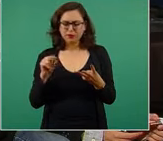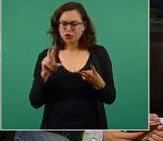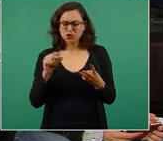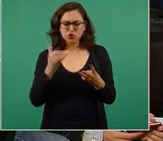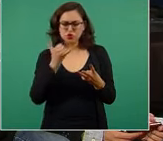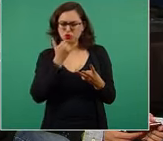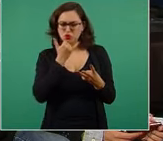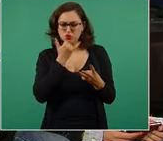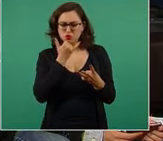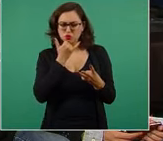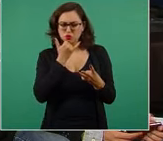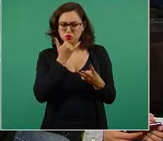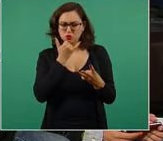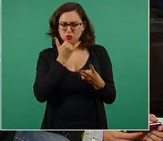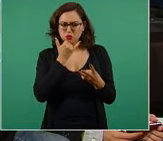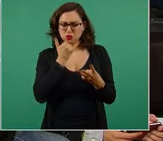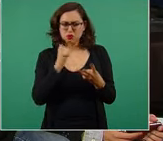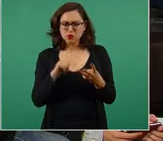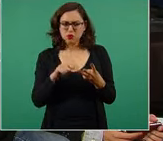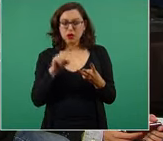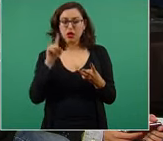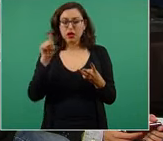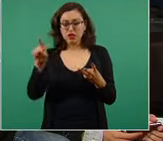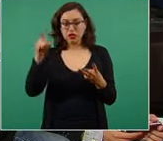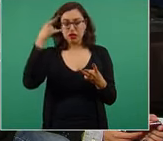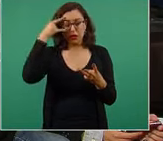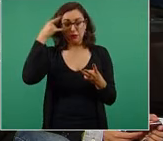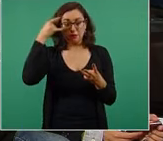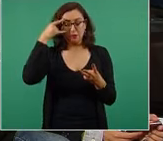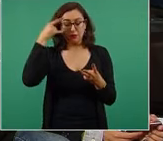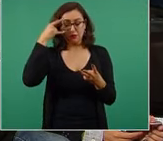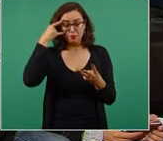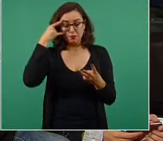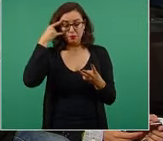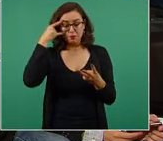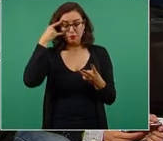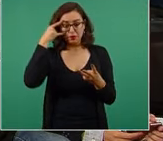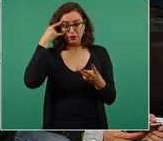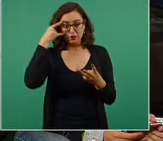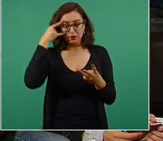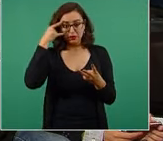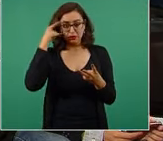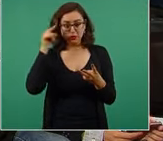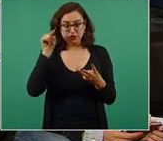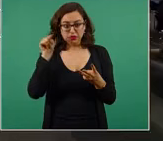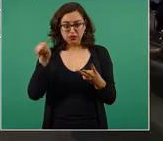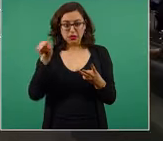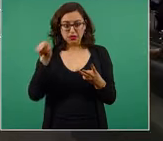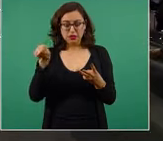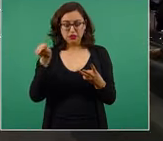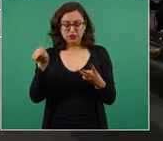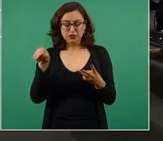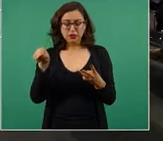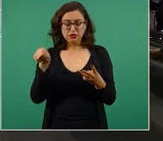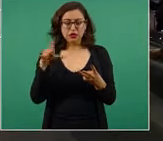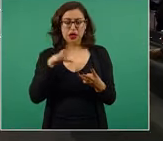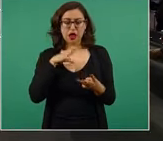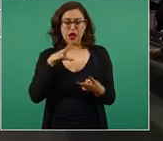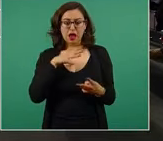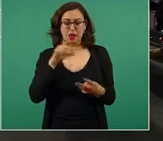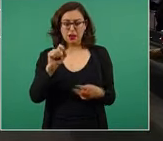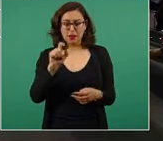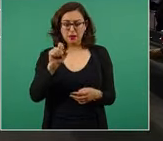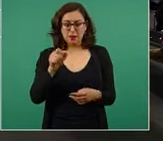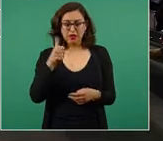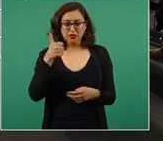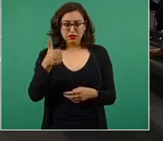La Administración Portuaria Integral de Campeche, con el asunto de oceanografía. Ya hay 26 barcos, señor